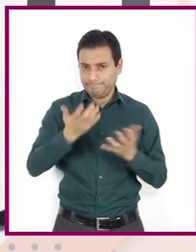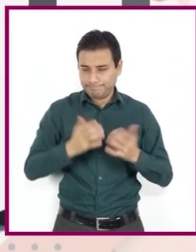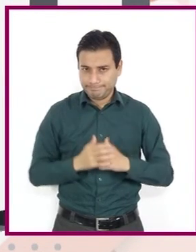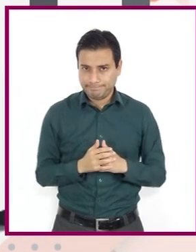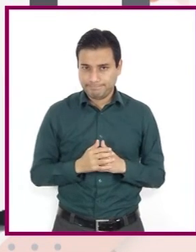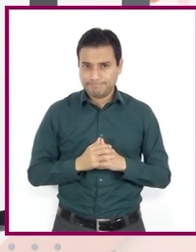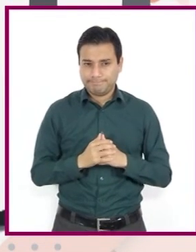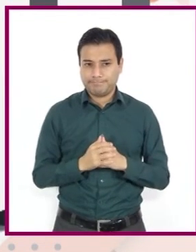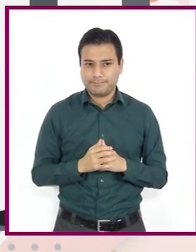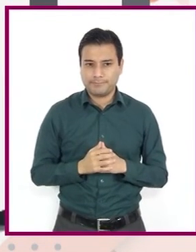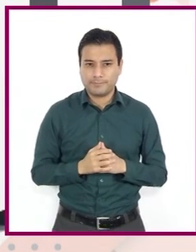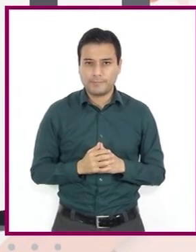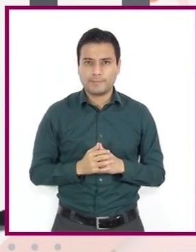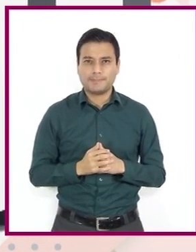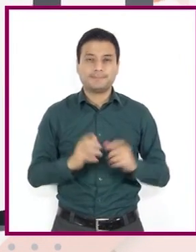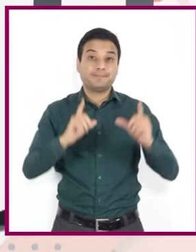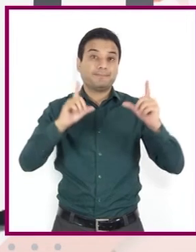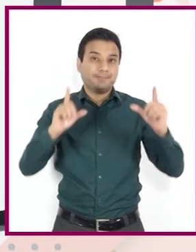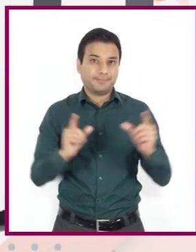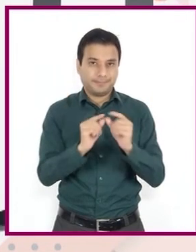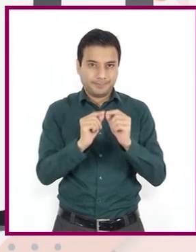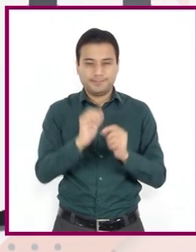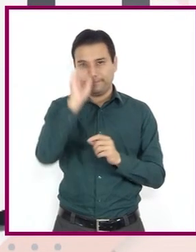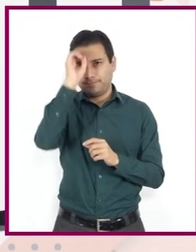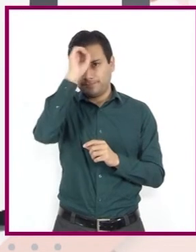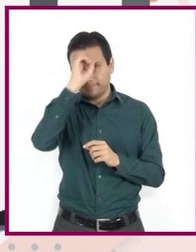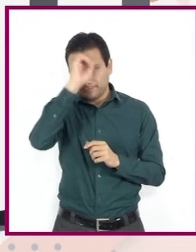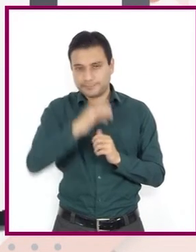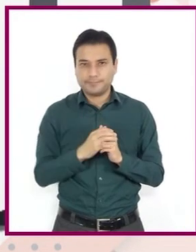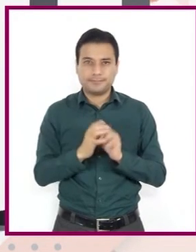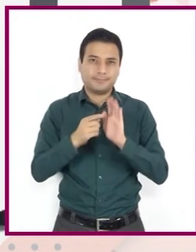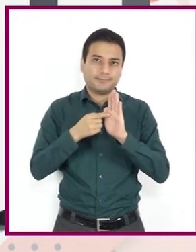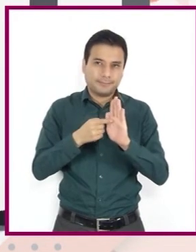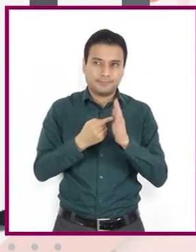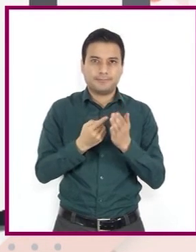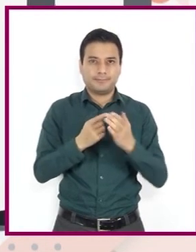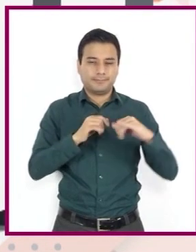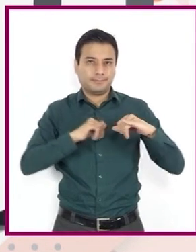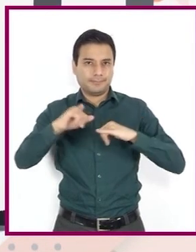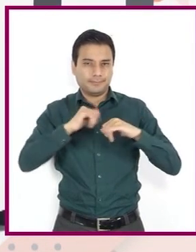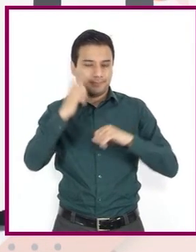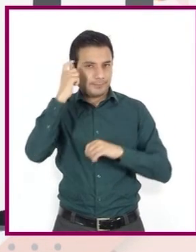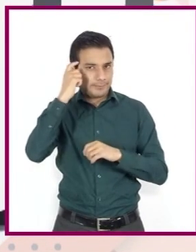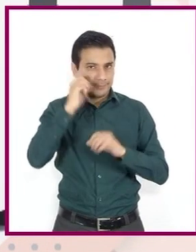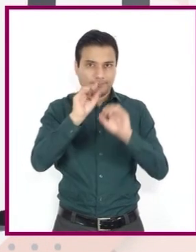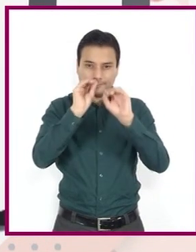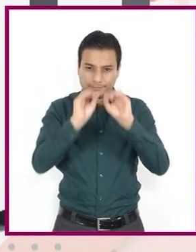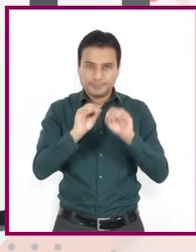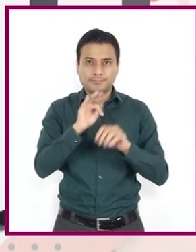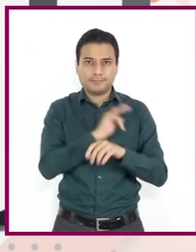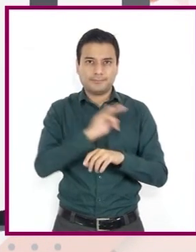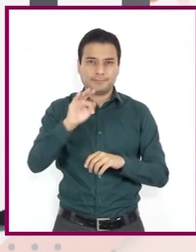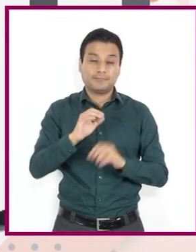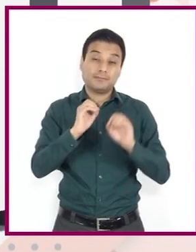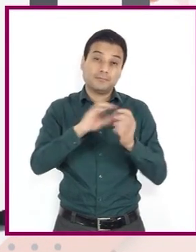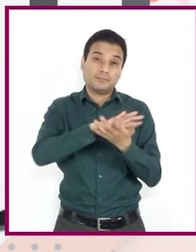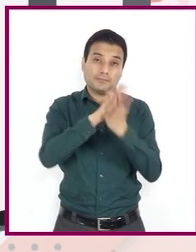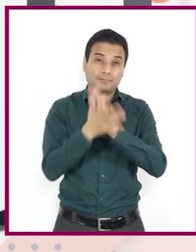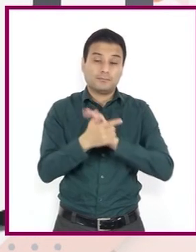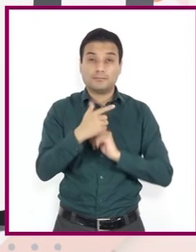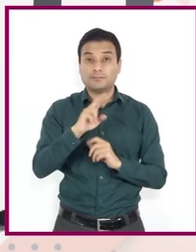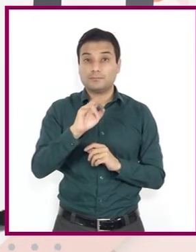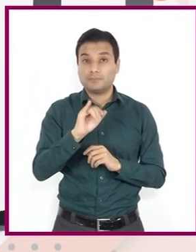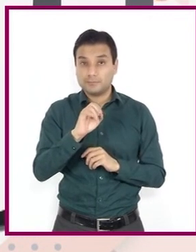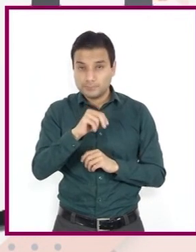Para hacer una reseña, resumen, exposición, mapa mental. Para adaptarla a un guión,